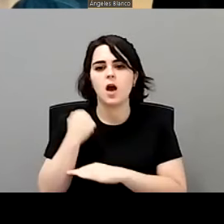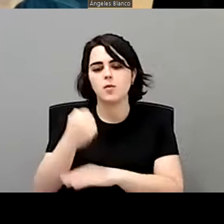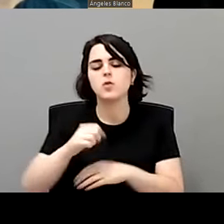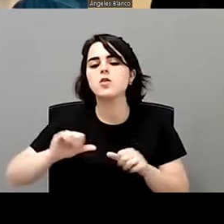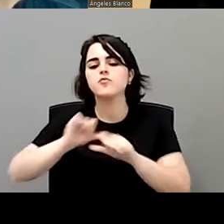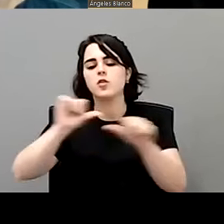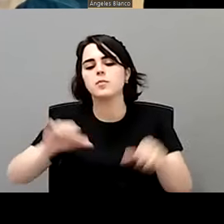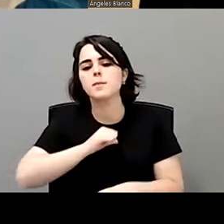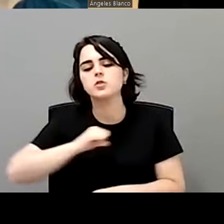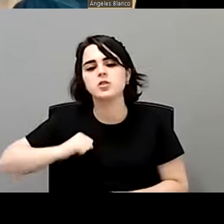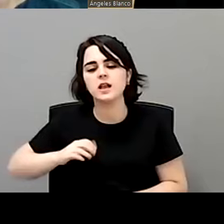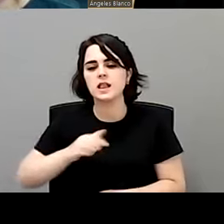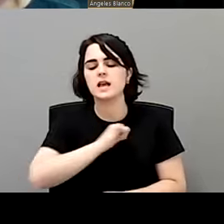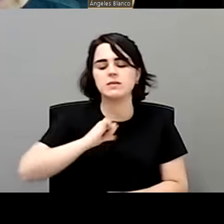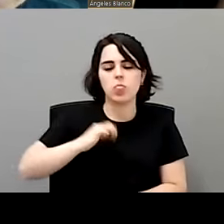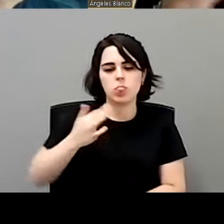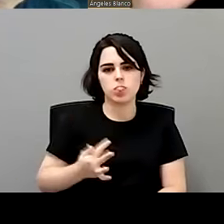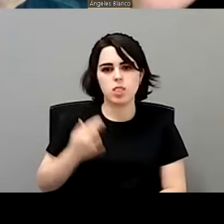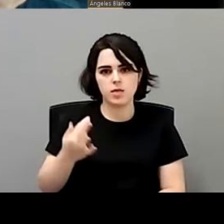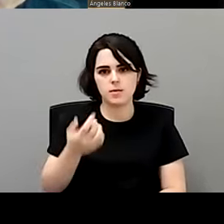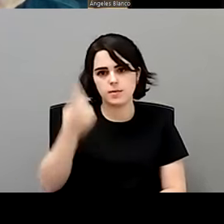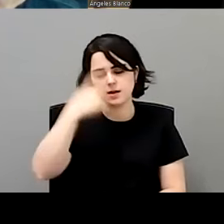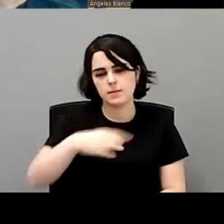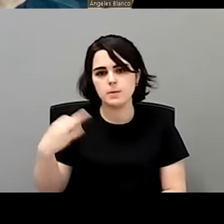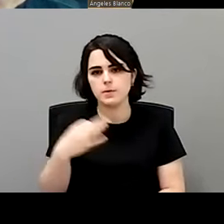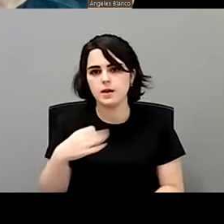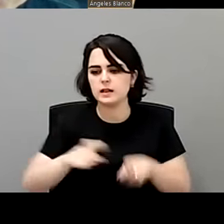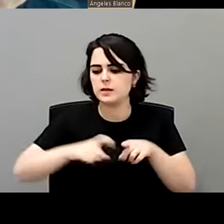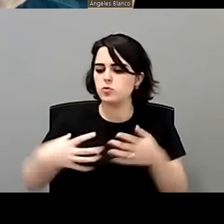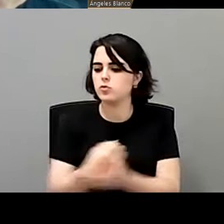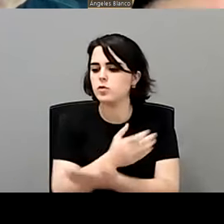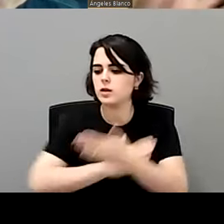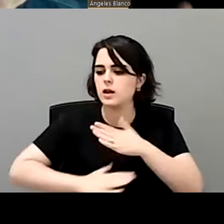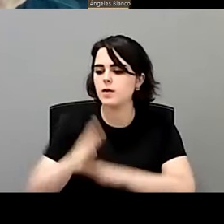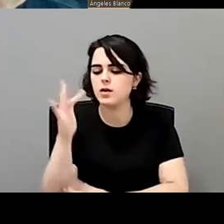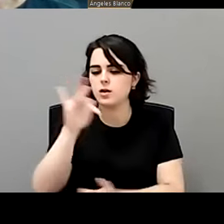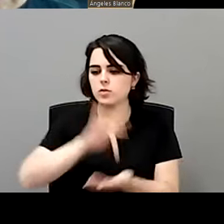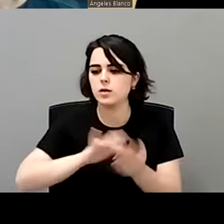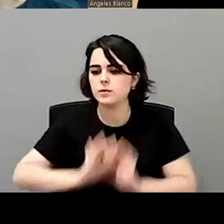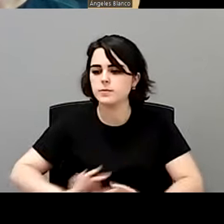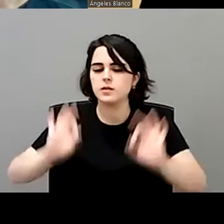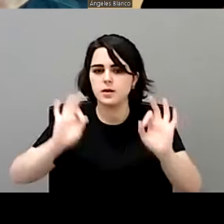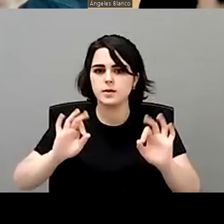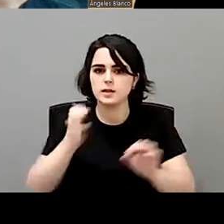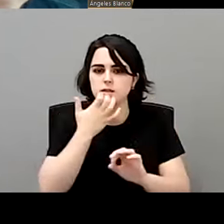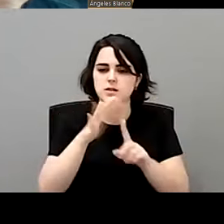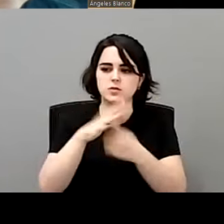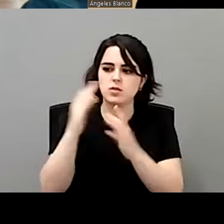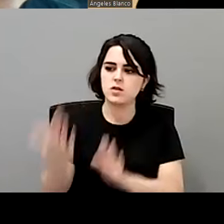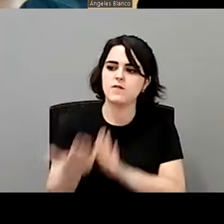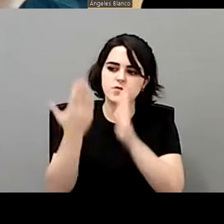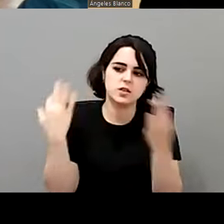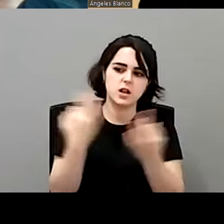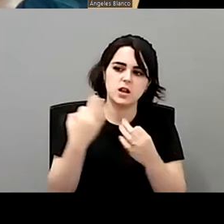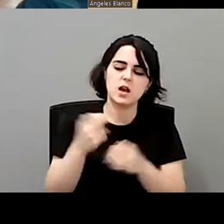personalizada y individualizada. Y ahí tienes que conocer, yo creo, que todas las tipologías de discapacidad, pero en particular si te enfrentas a una